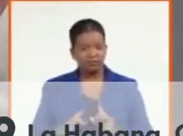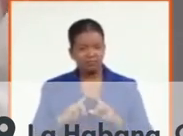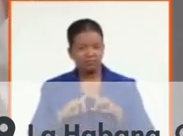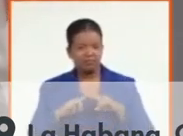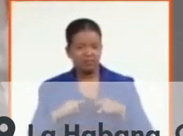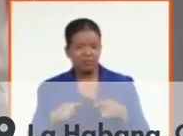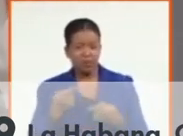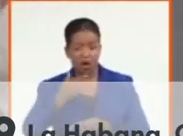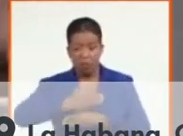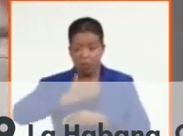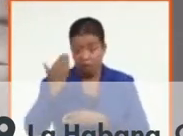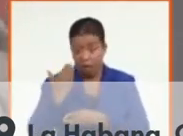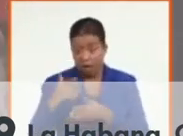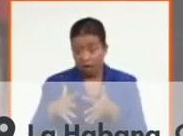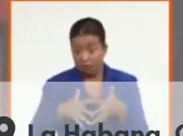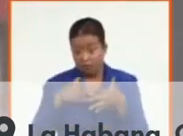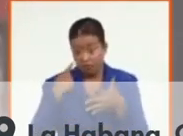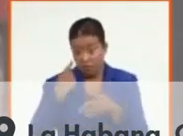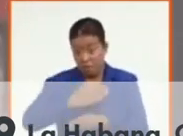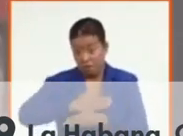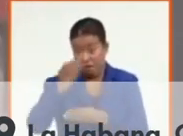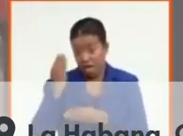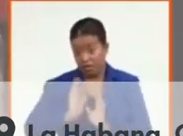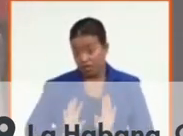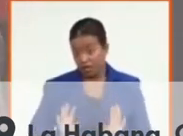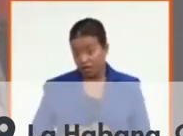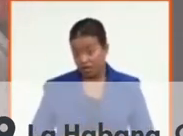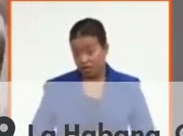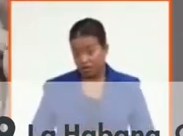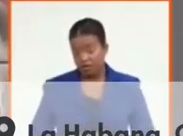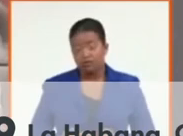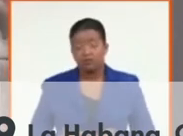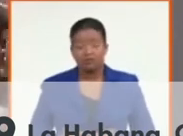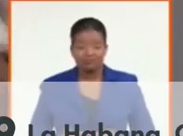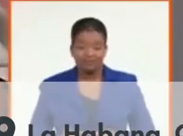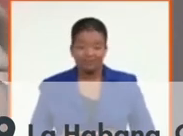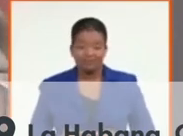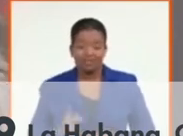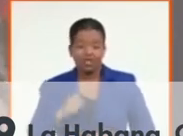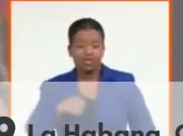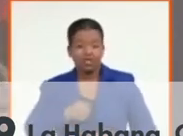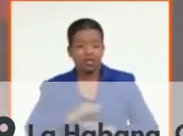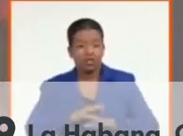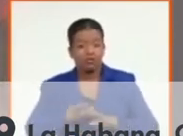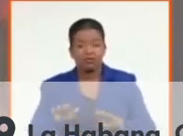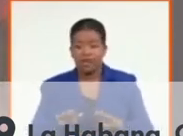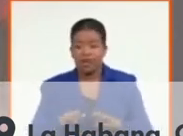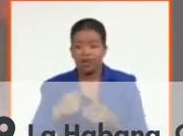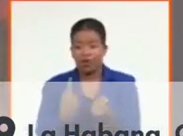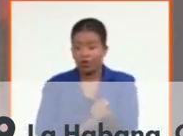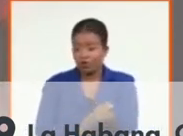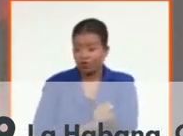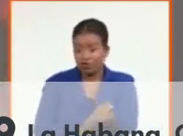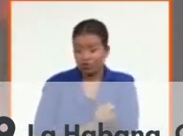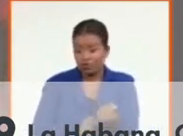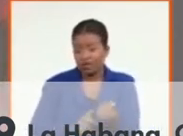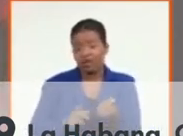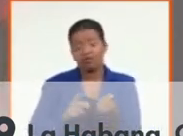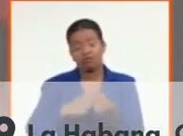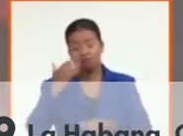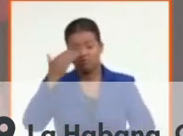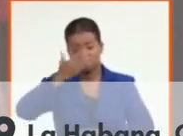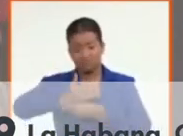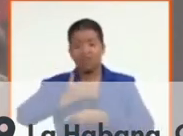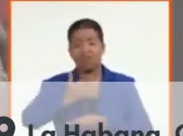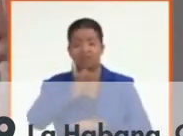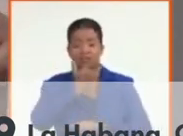esa justificación entonces realmente nosotros ya tenemos que vivir con eso pero tenemos que cambiar